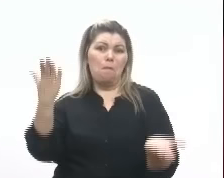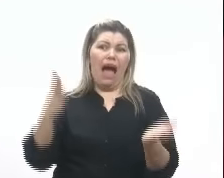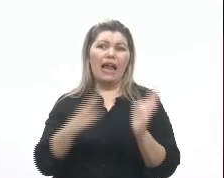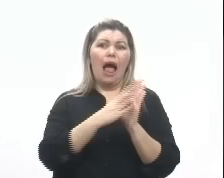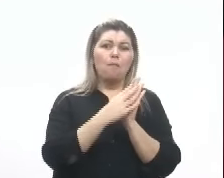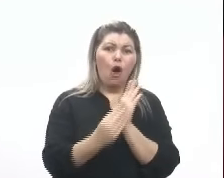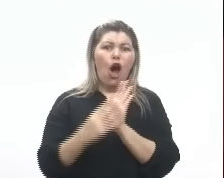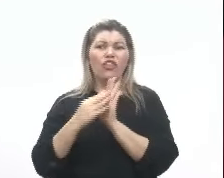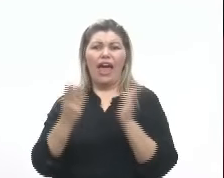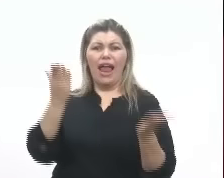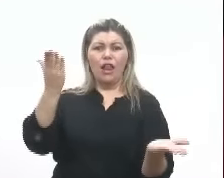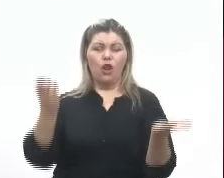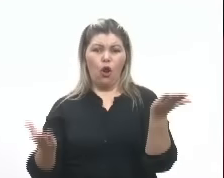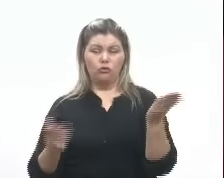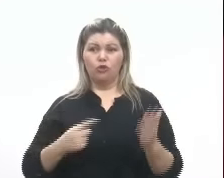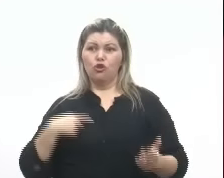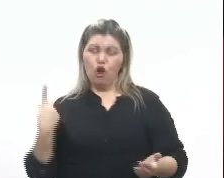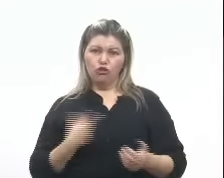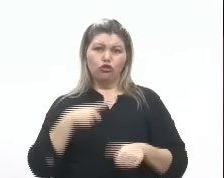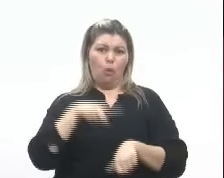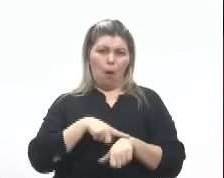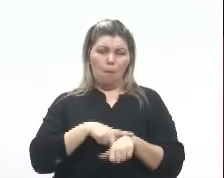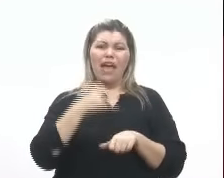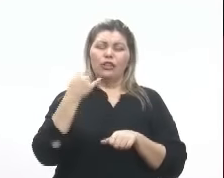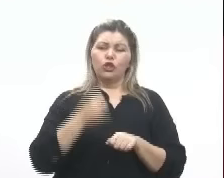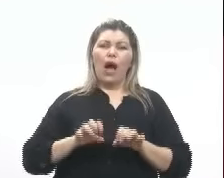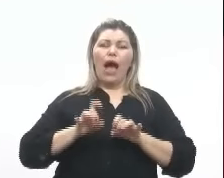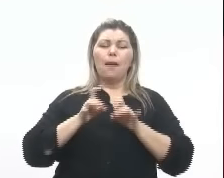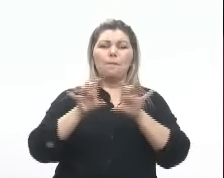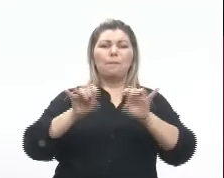Nosotros con pandemia, con guerra,